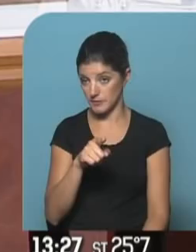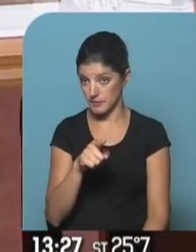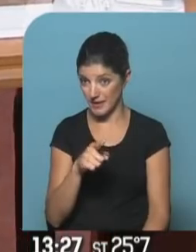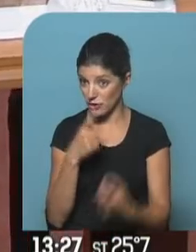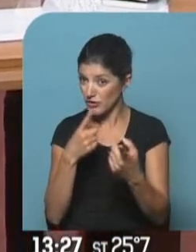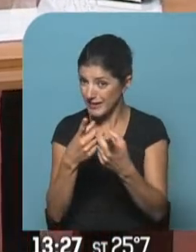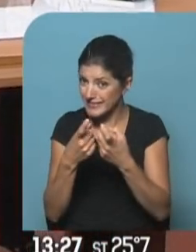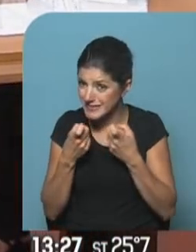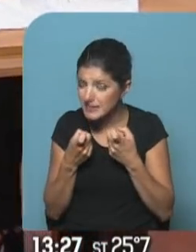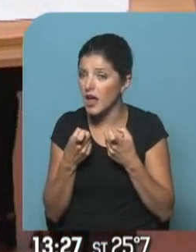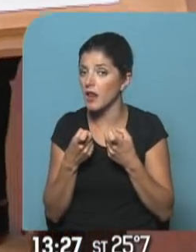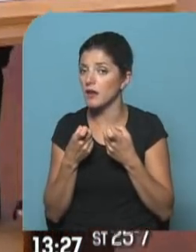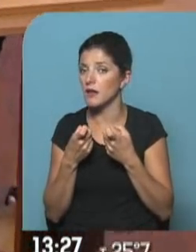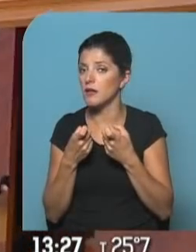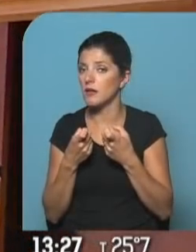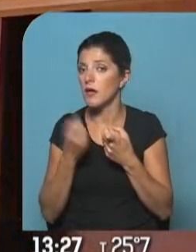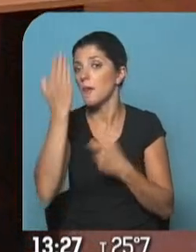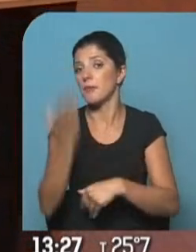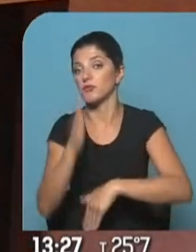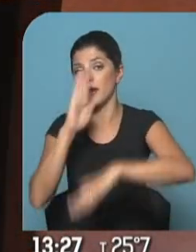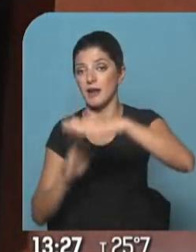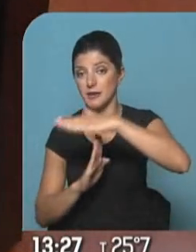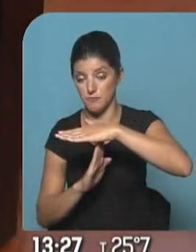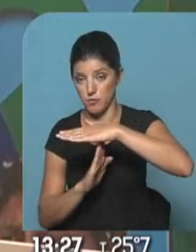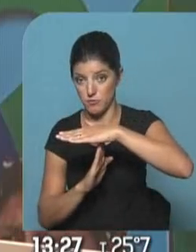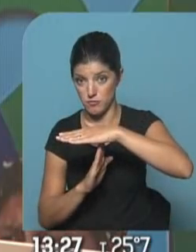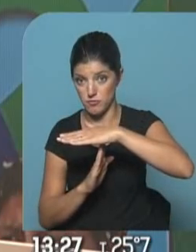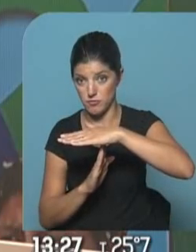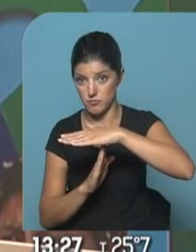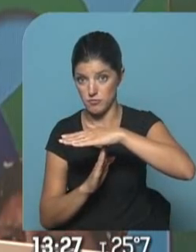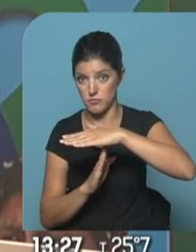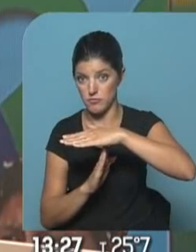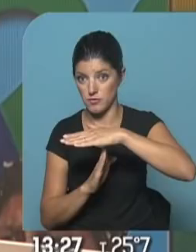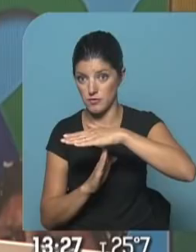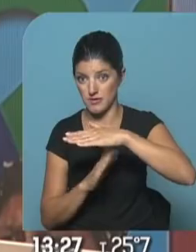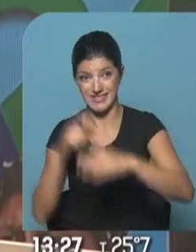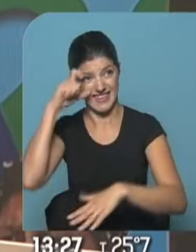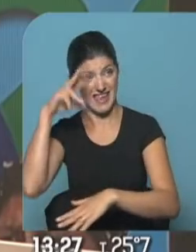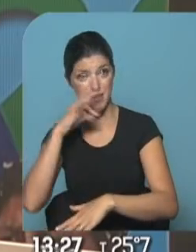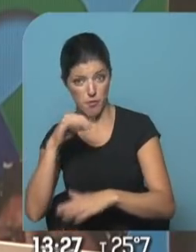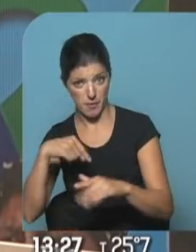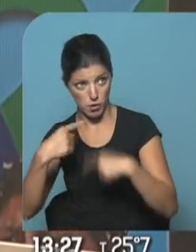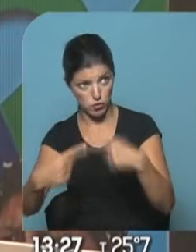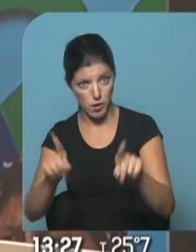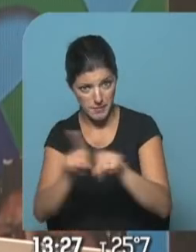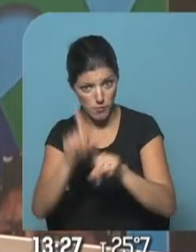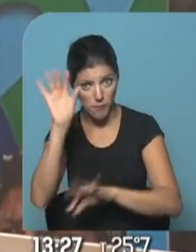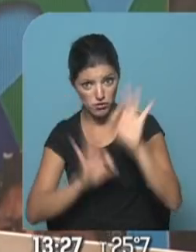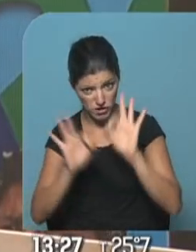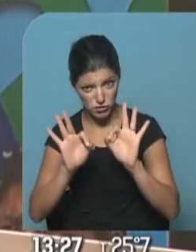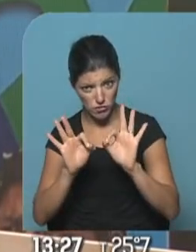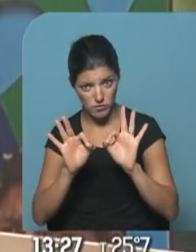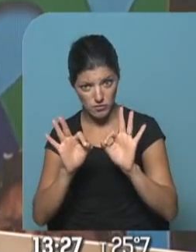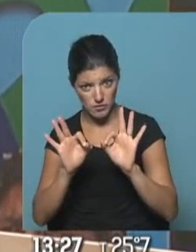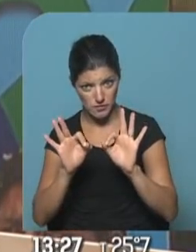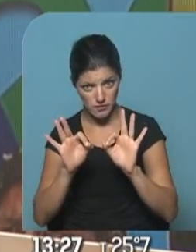necesidad del liderazgo, yo no hablo de personalismo, hablo del liderazgo de Evo Morales para seguir adelante con este proyecto y que no se le